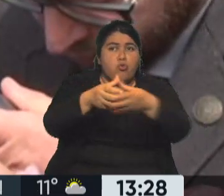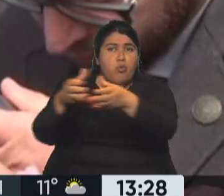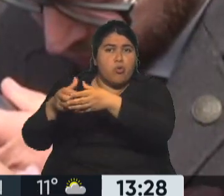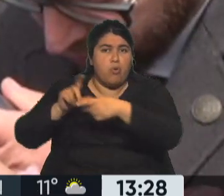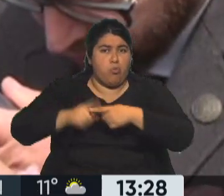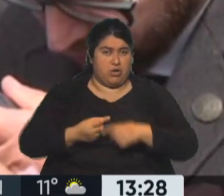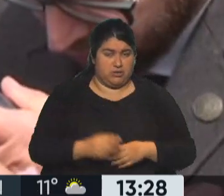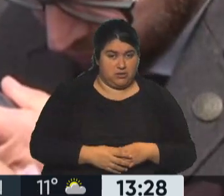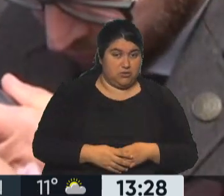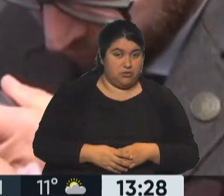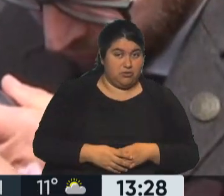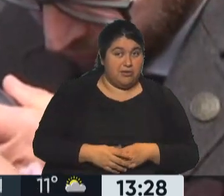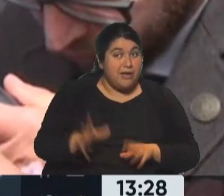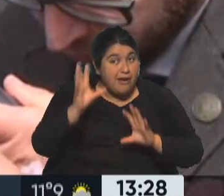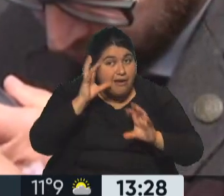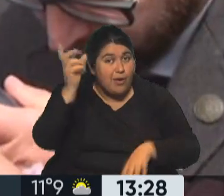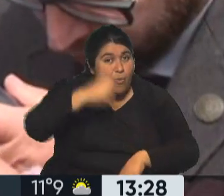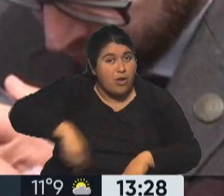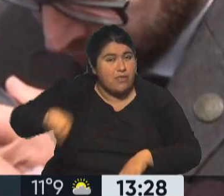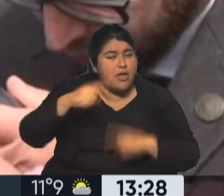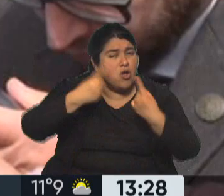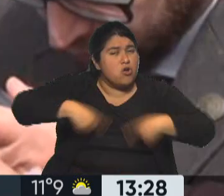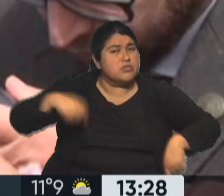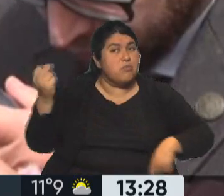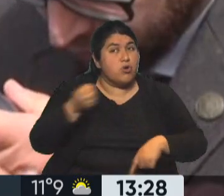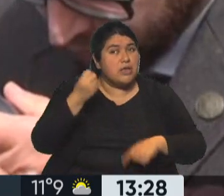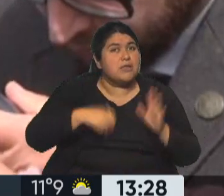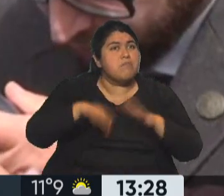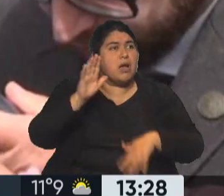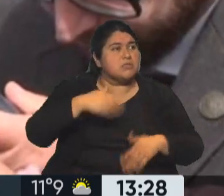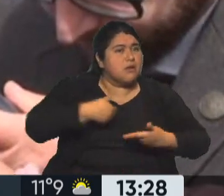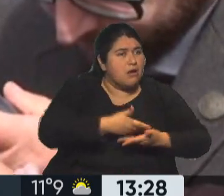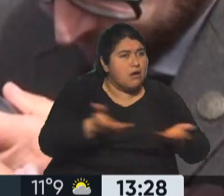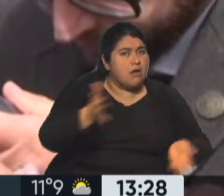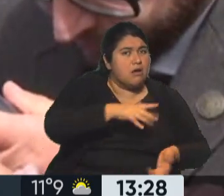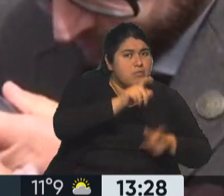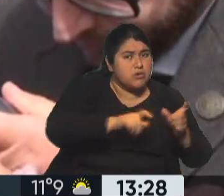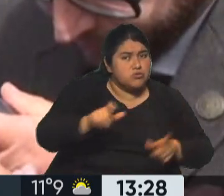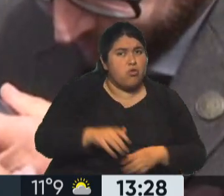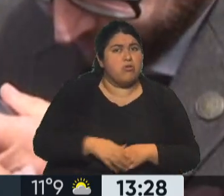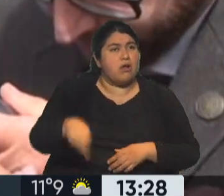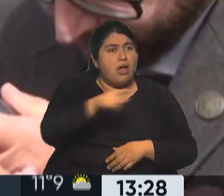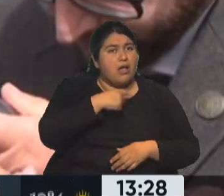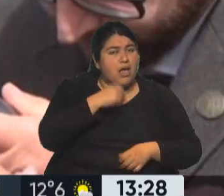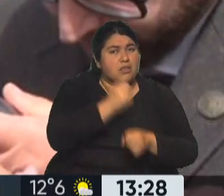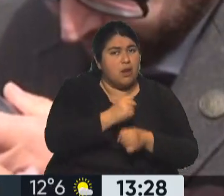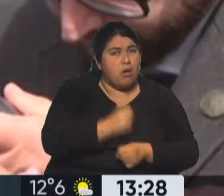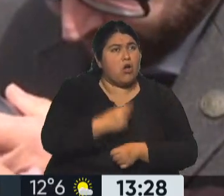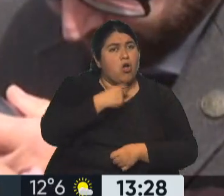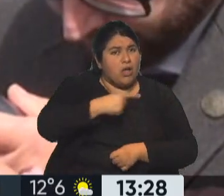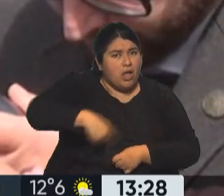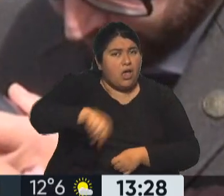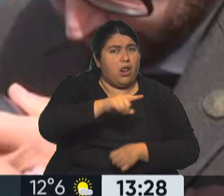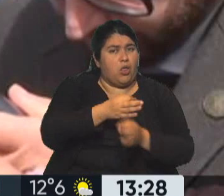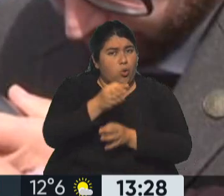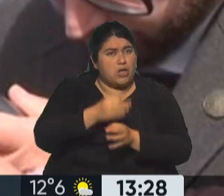más importantes que tienen que ver con la agenda social, con la agenda de la gente que quiere trabajo, que quiere educación, que